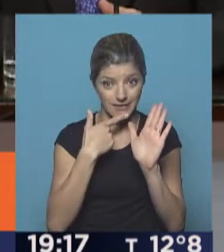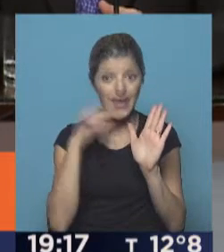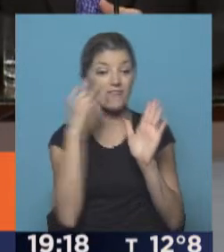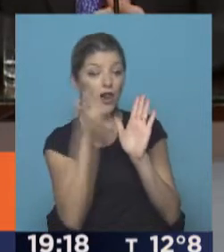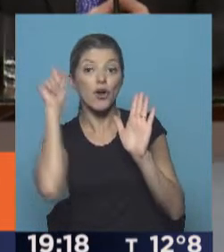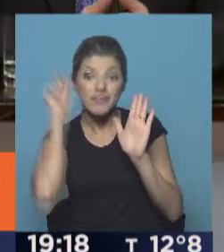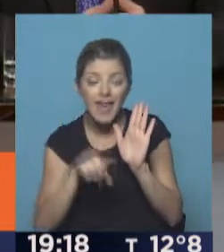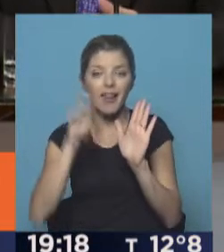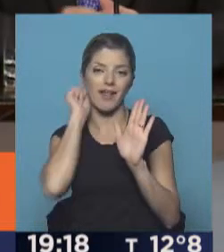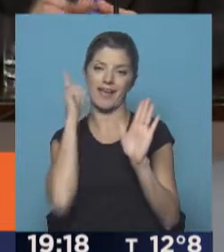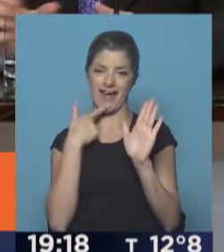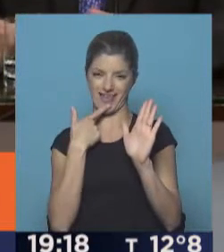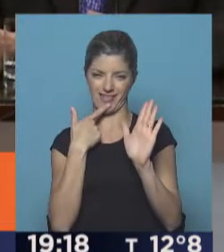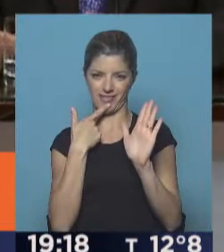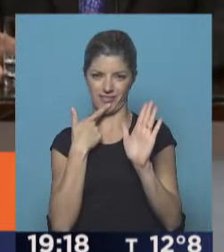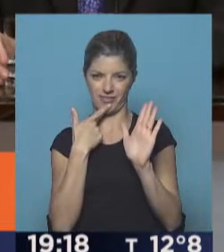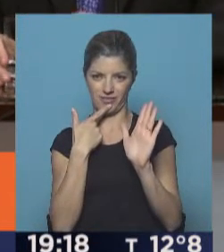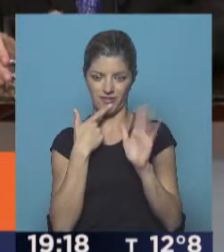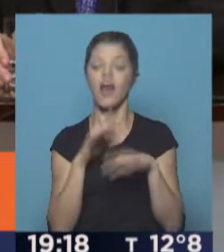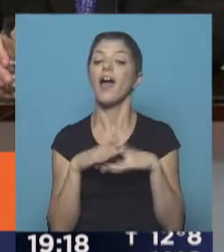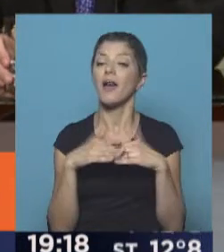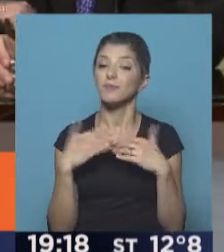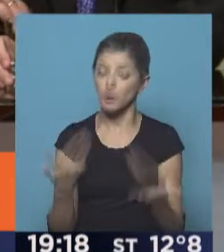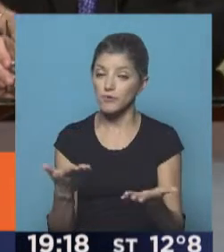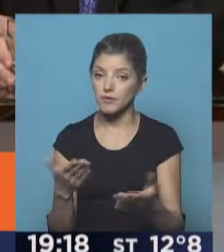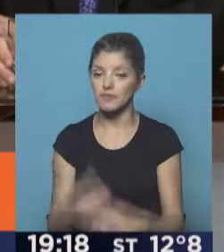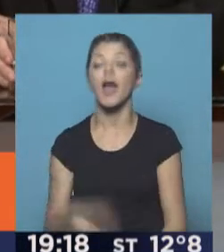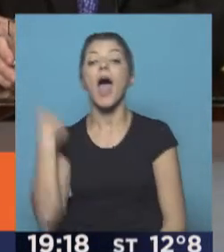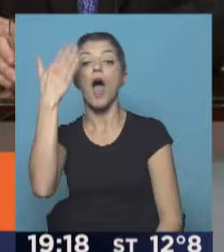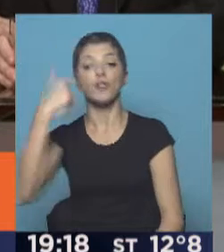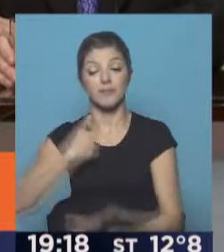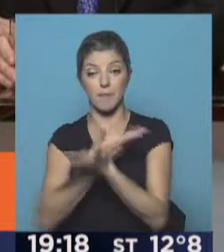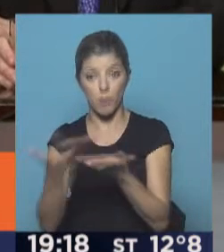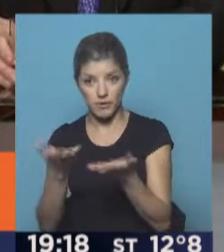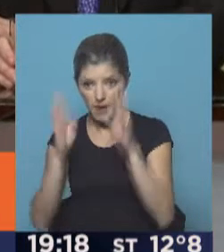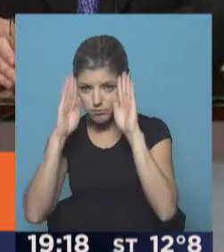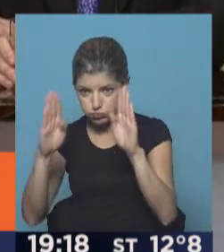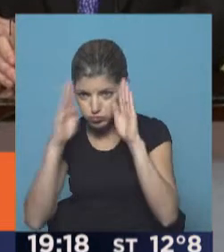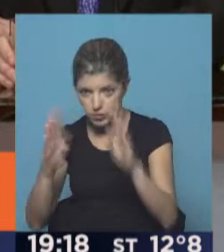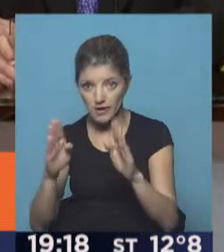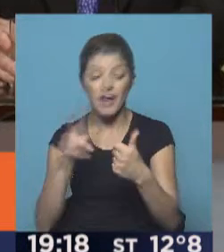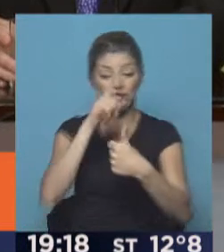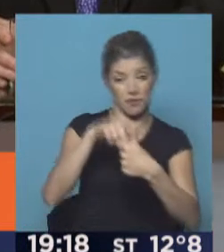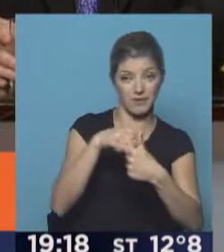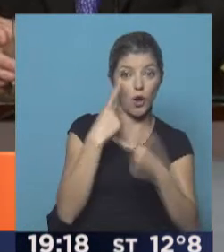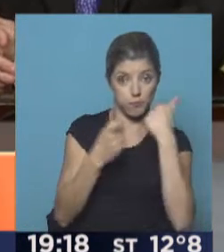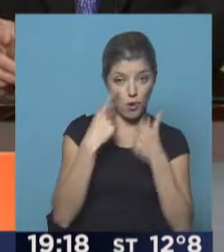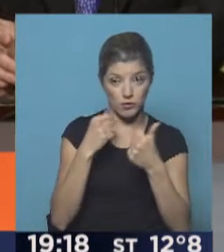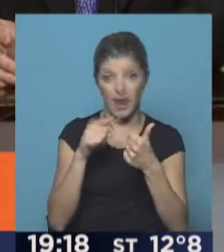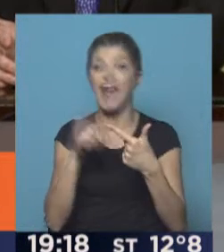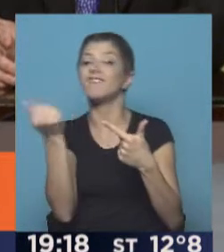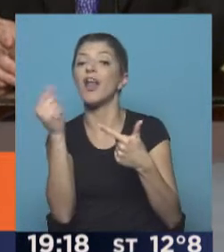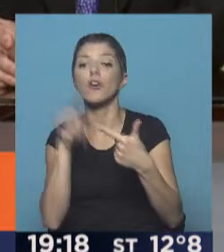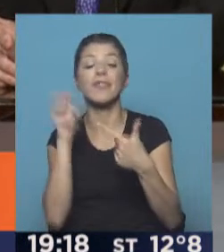gas. Entonces tiene sentido que la audiencia pública esté sobre la parte que está fijada y regulada. El valor del gas es algo